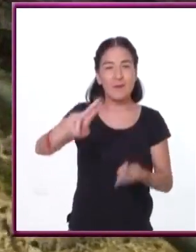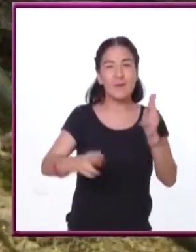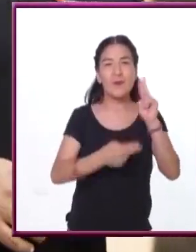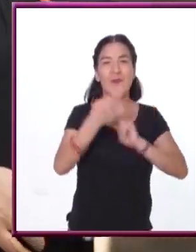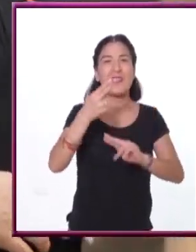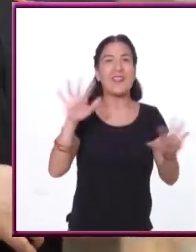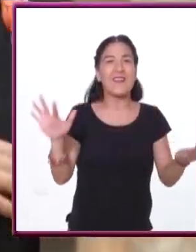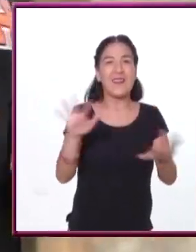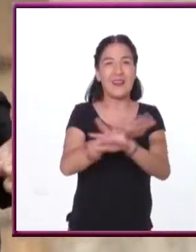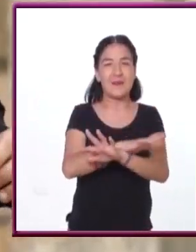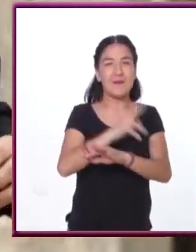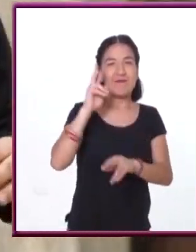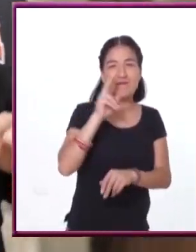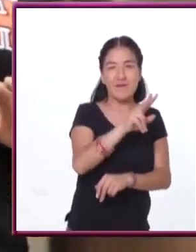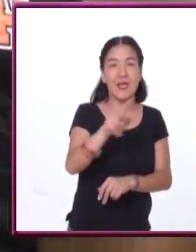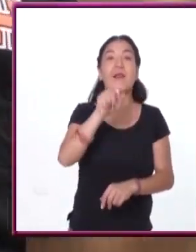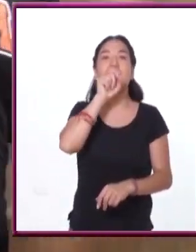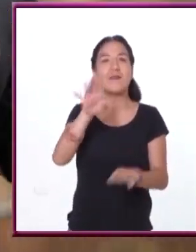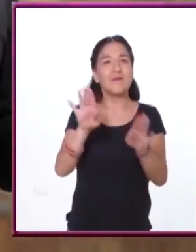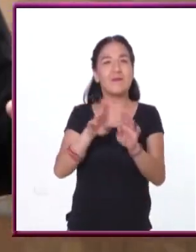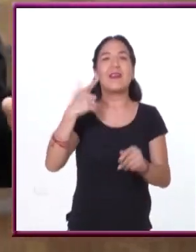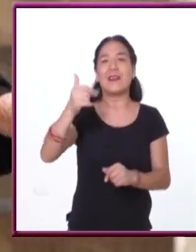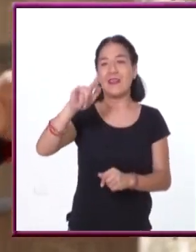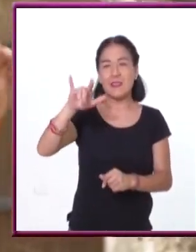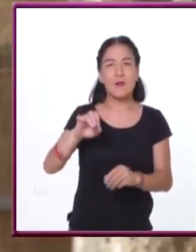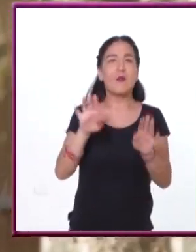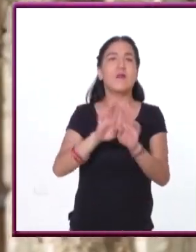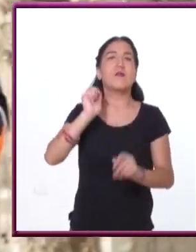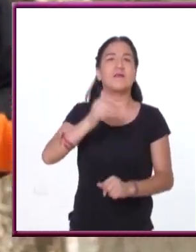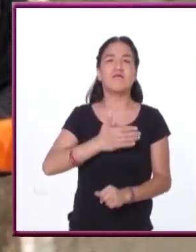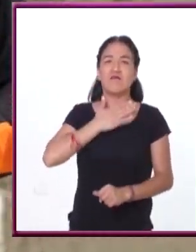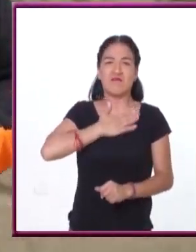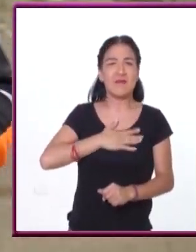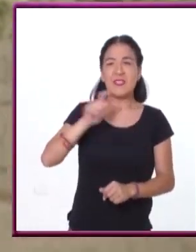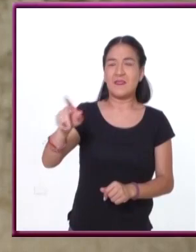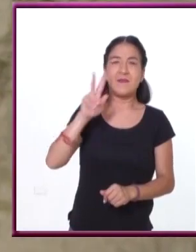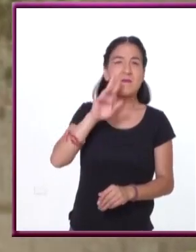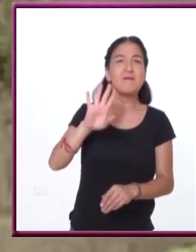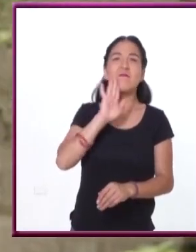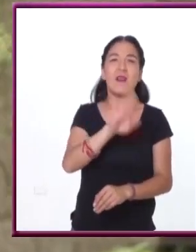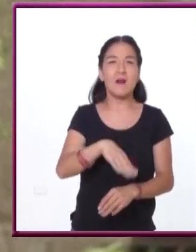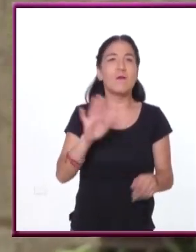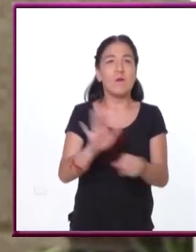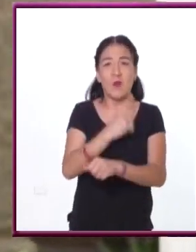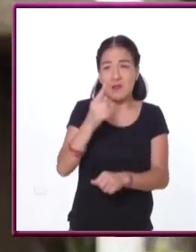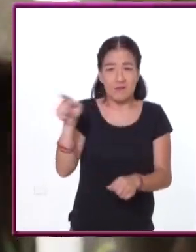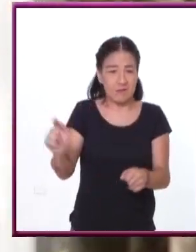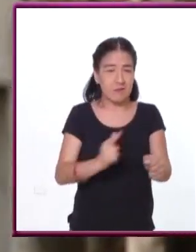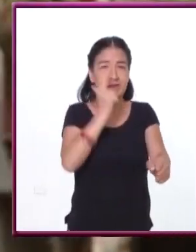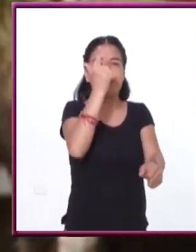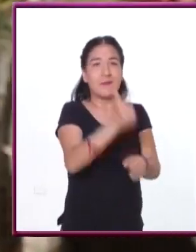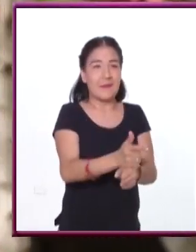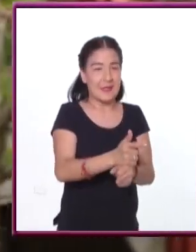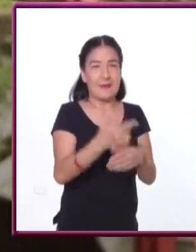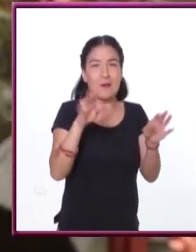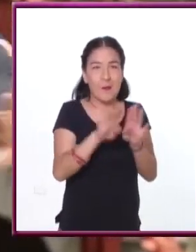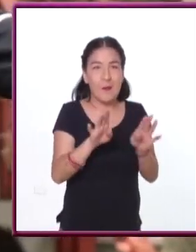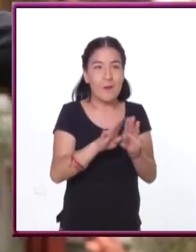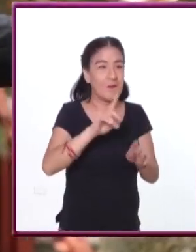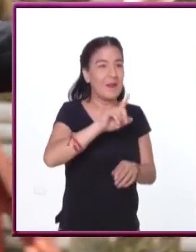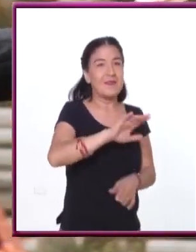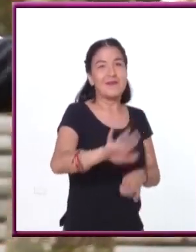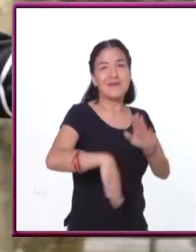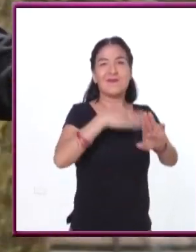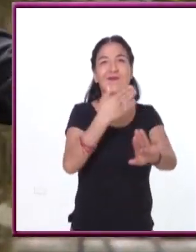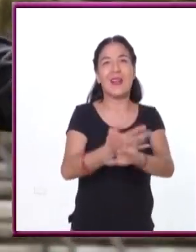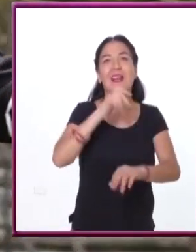universo. Sí, también es un ícono de la injusticia a la que puede ser sometido a alguien por hacer un descubrimiento que